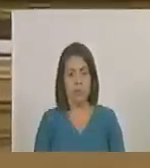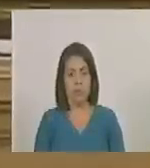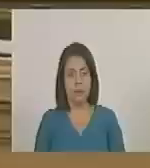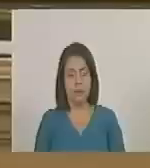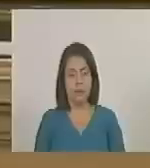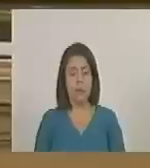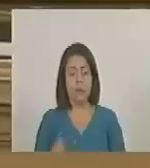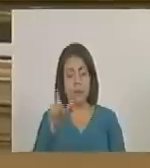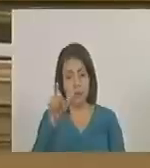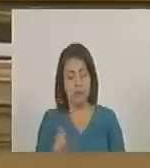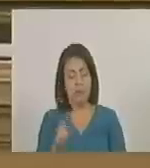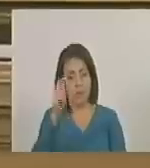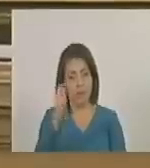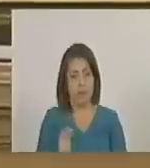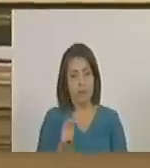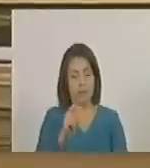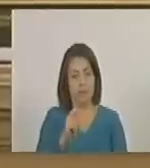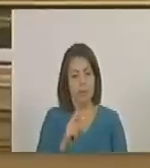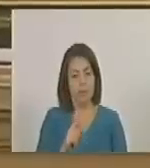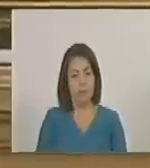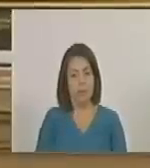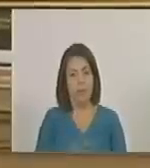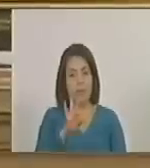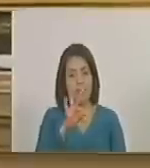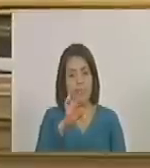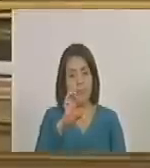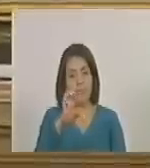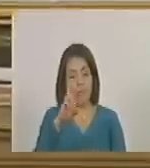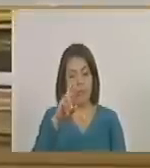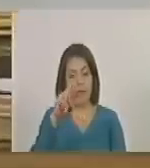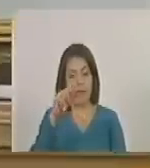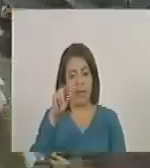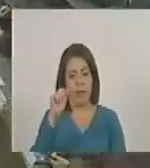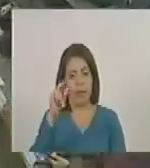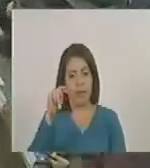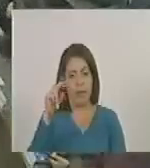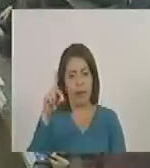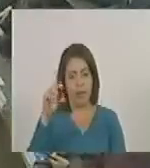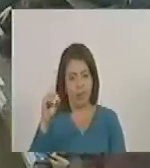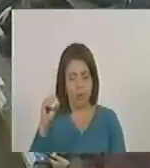en el uso de la palabra al diputado Fernando Soto Rojas.